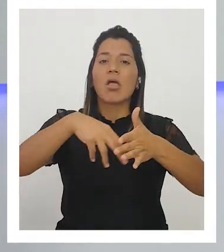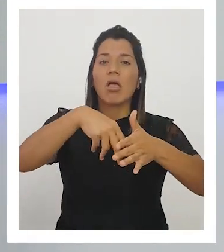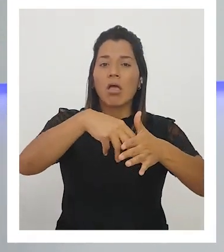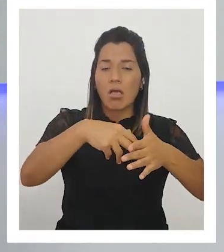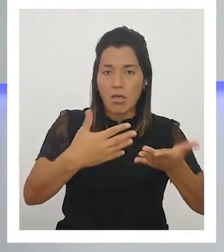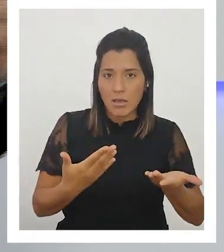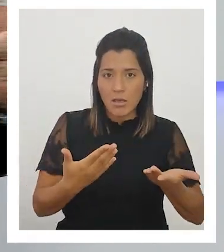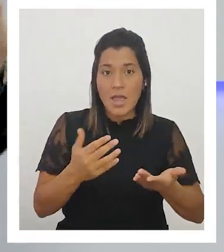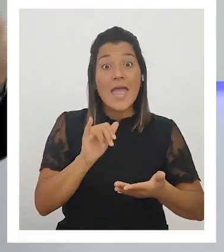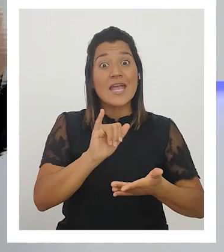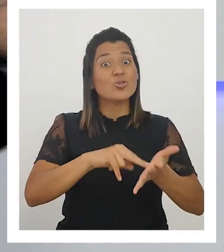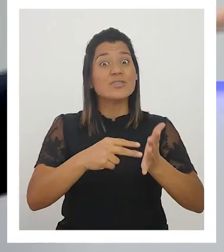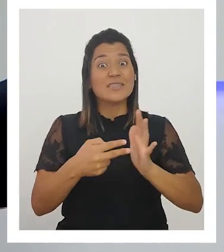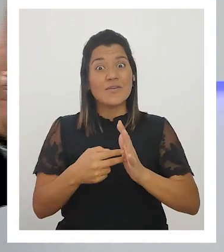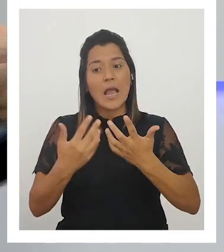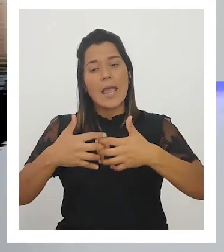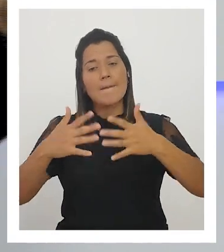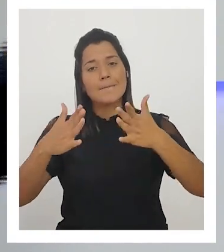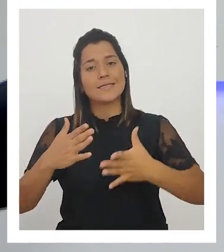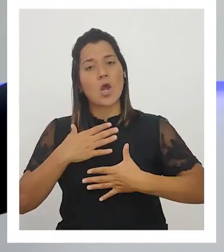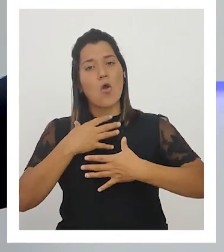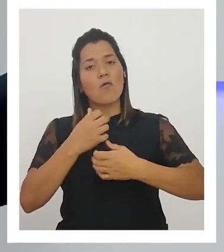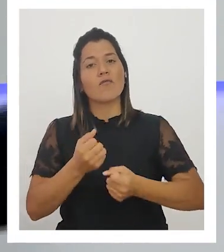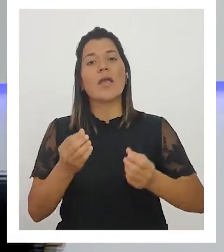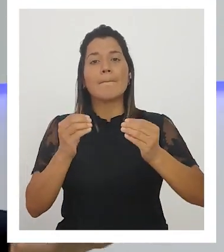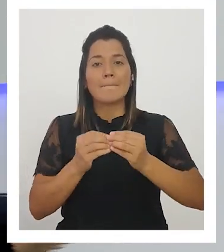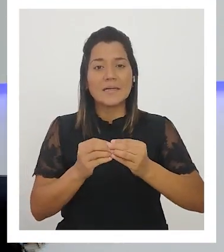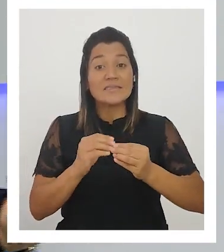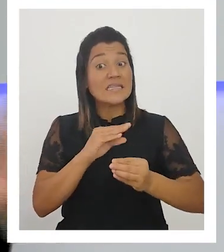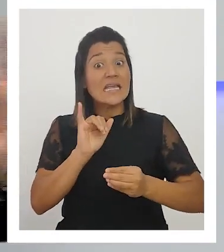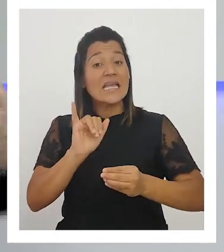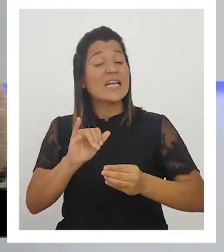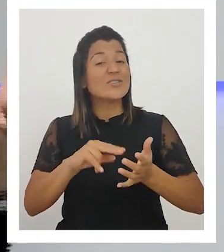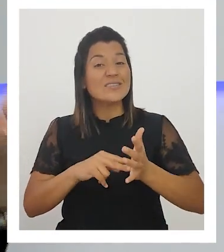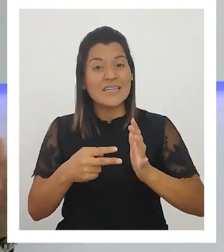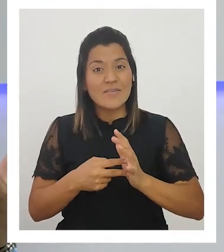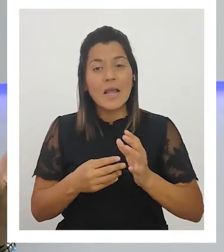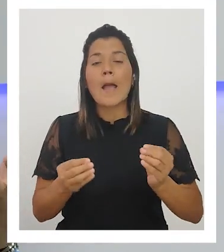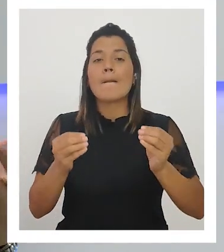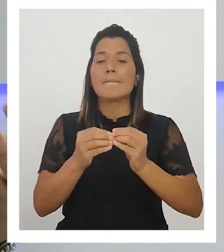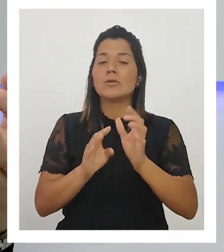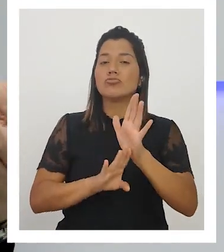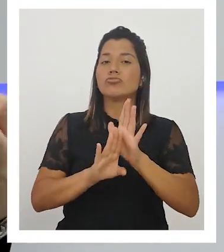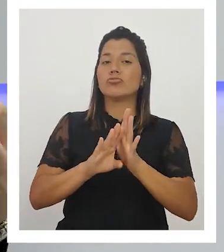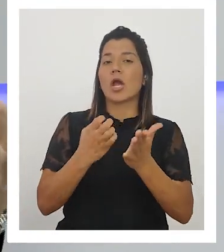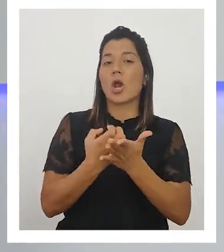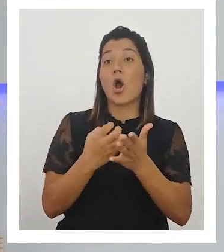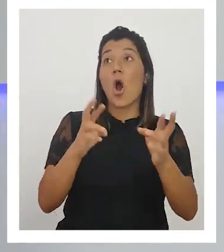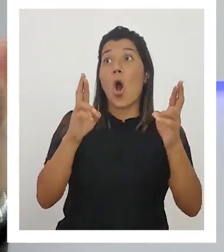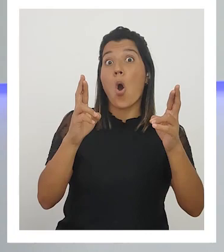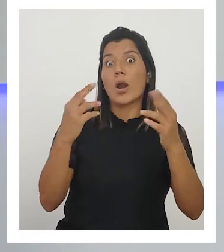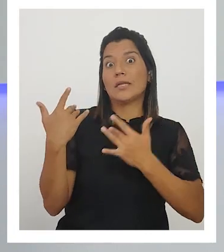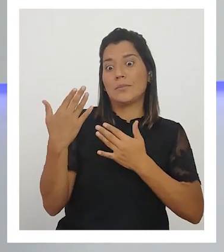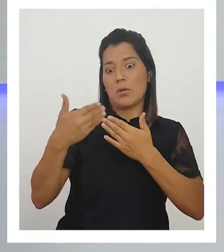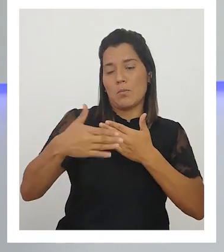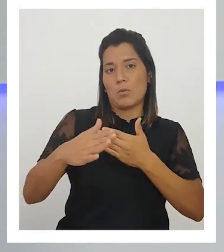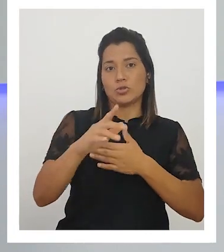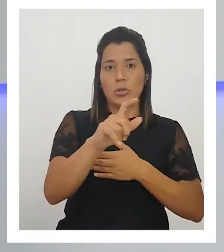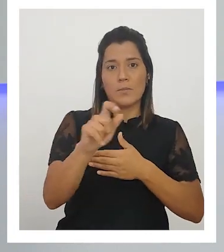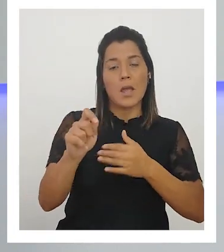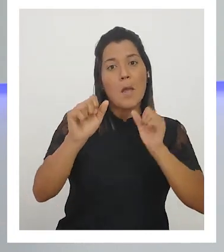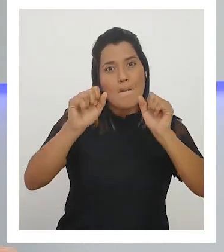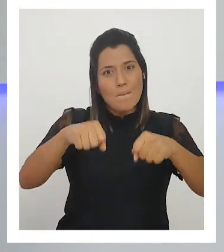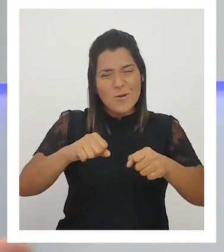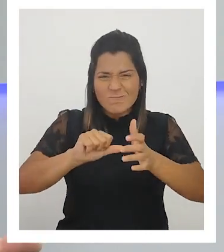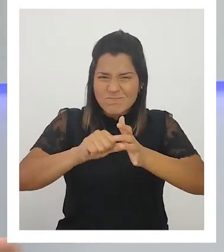del sector productivo. Y eso a su vez provoca más crecimiento económico, que ojalá, esperamos que en los próximos meses se acentúe todavía